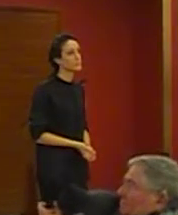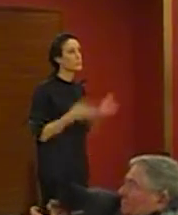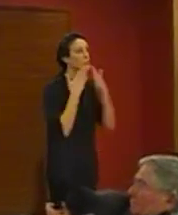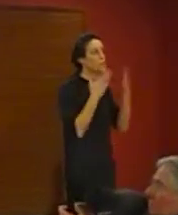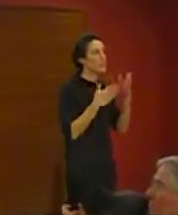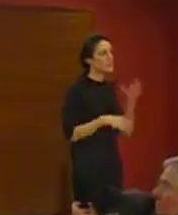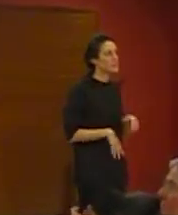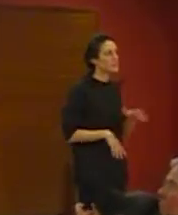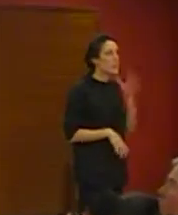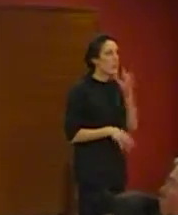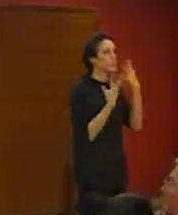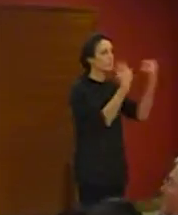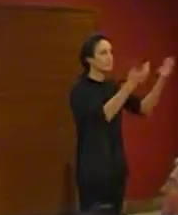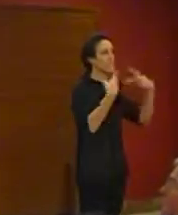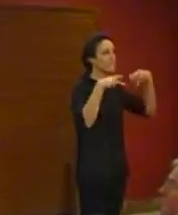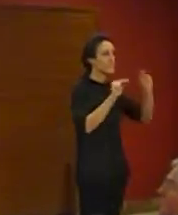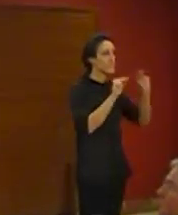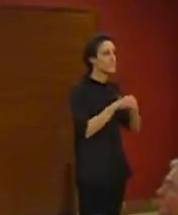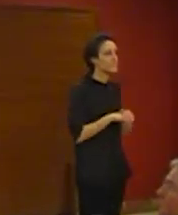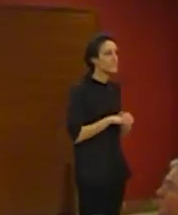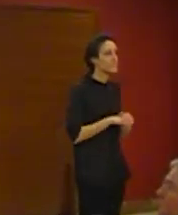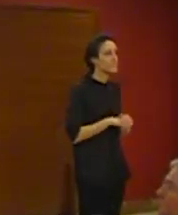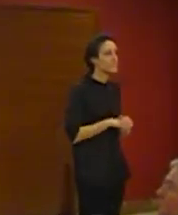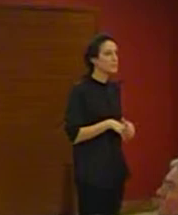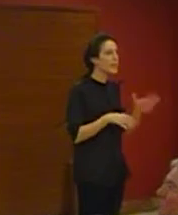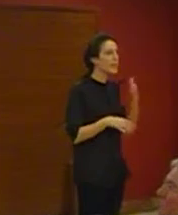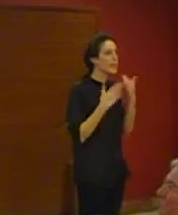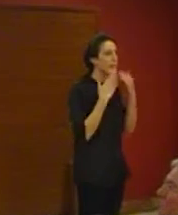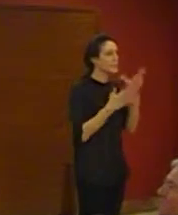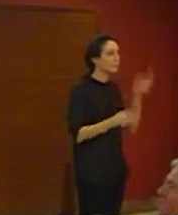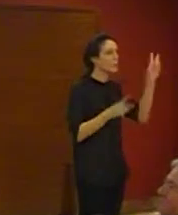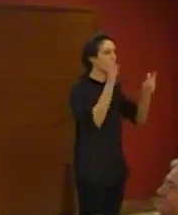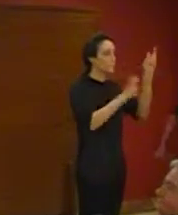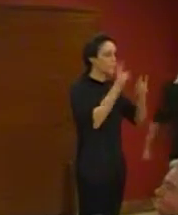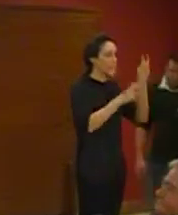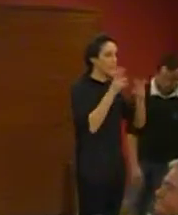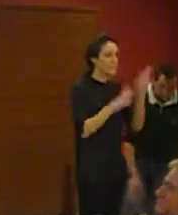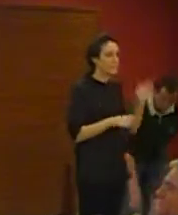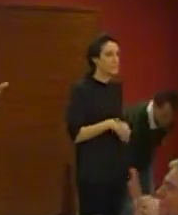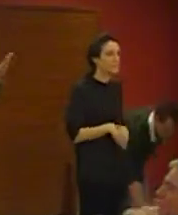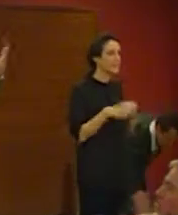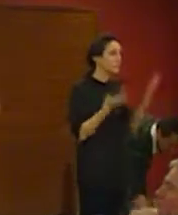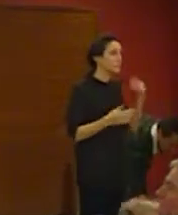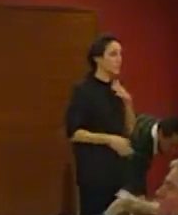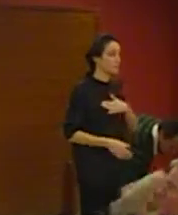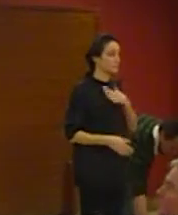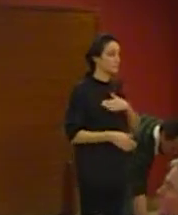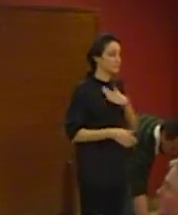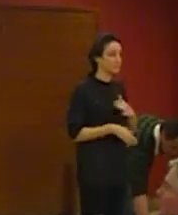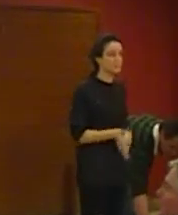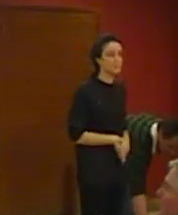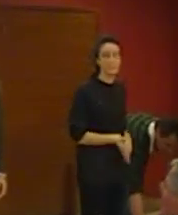Hemos terminado el acto. Gracias por venir a todos. Espero que quedaran satisfechos con los